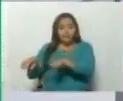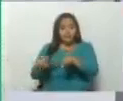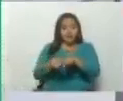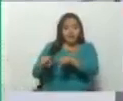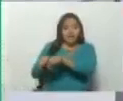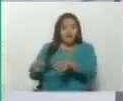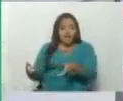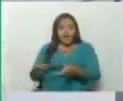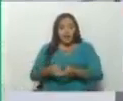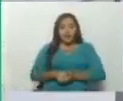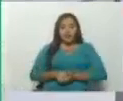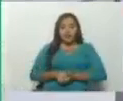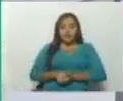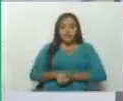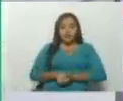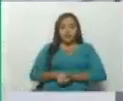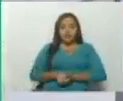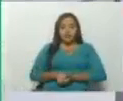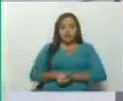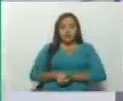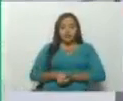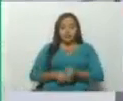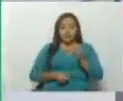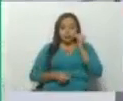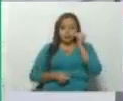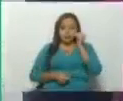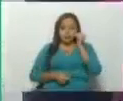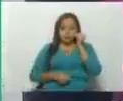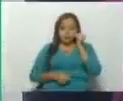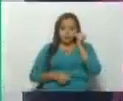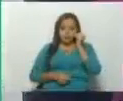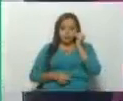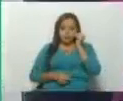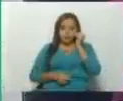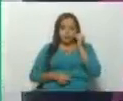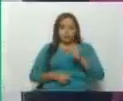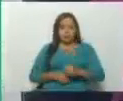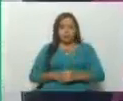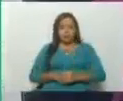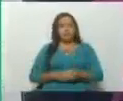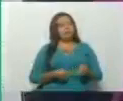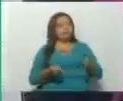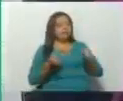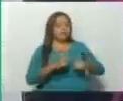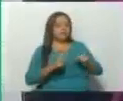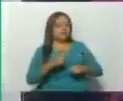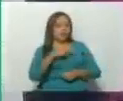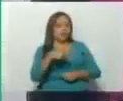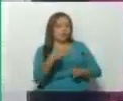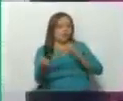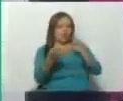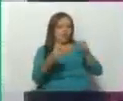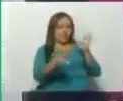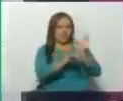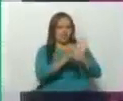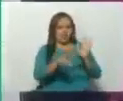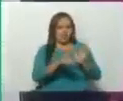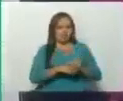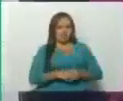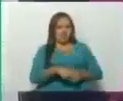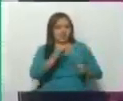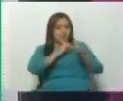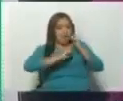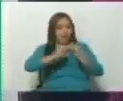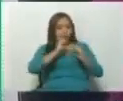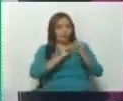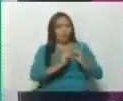de un acueducto, de un embalse. Sí, bueno, es así. Nosotros, por ejemplo, en el debate de la ley del agua,